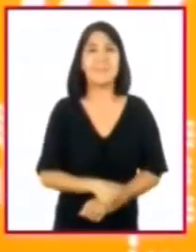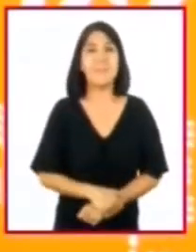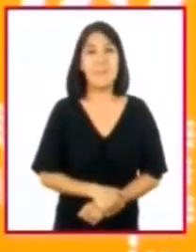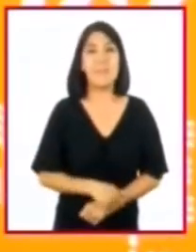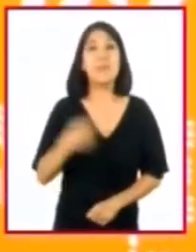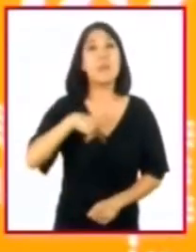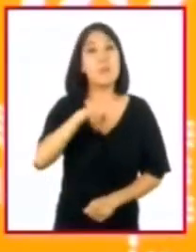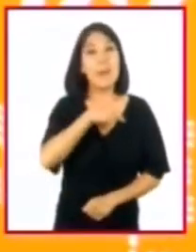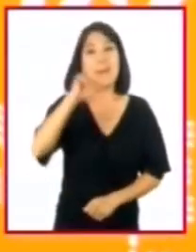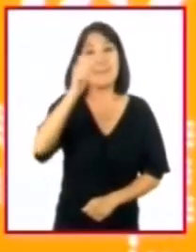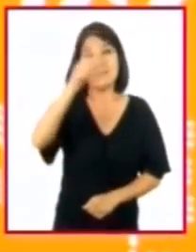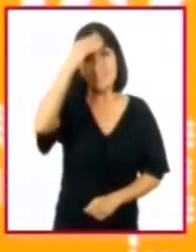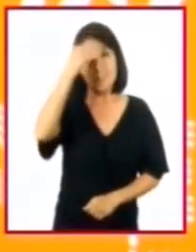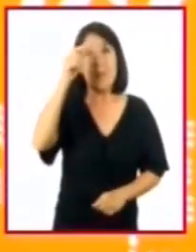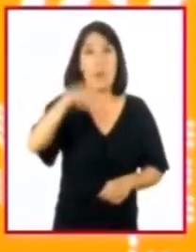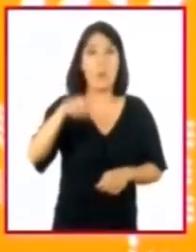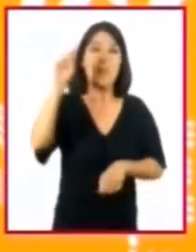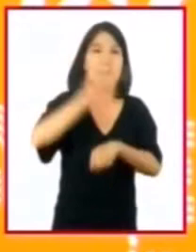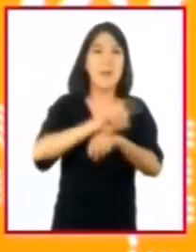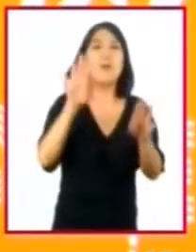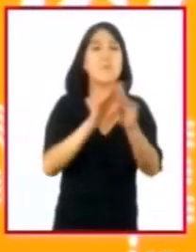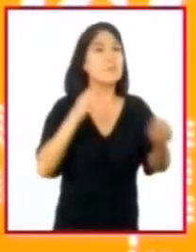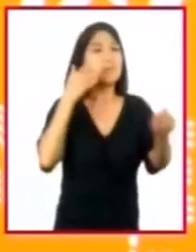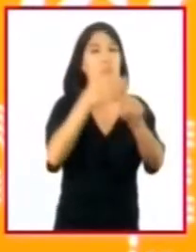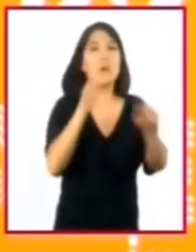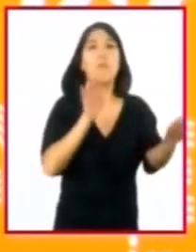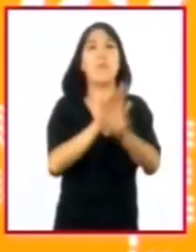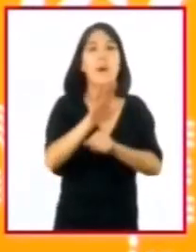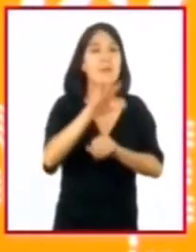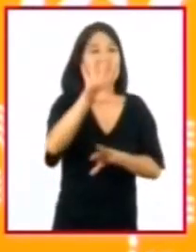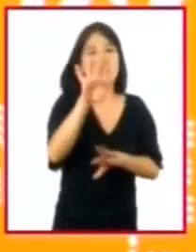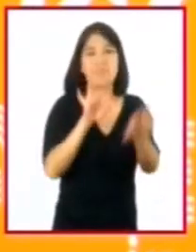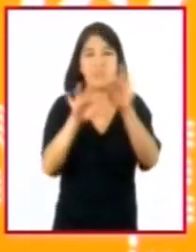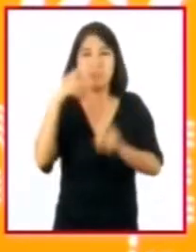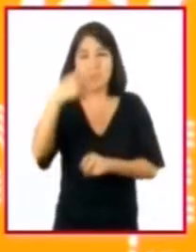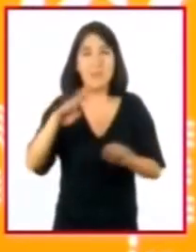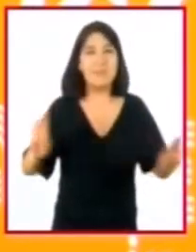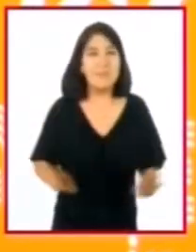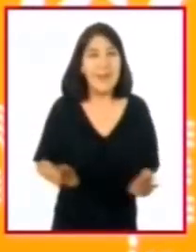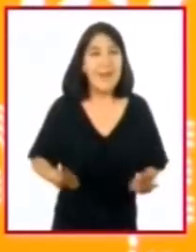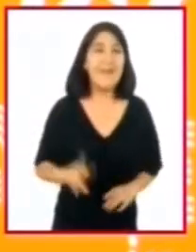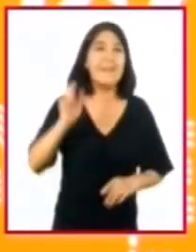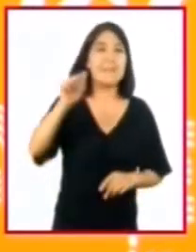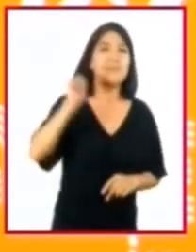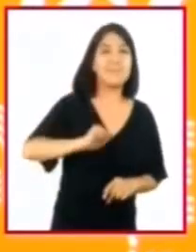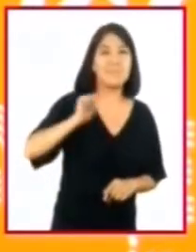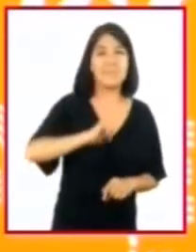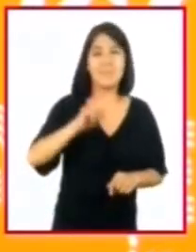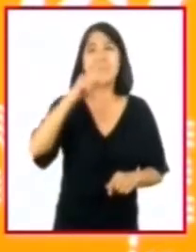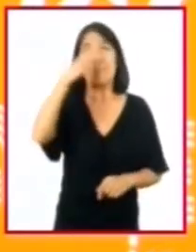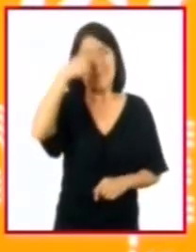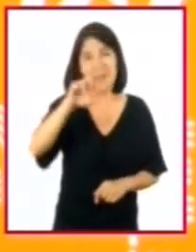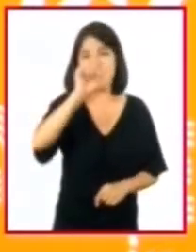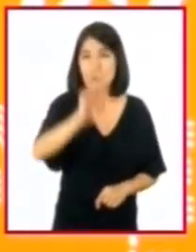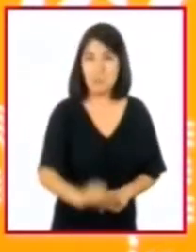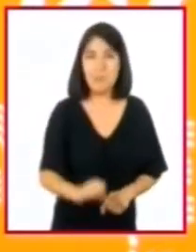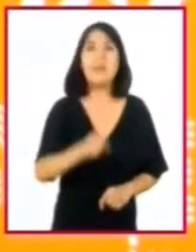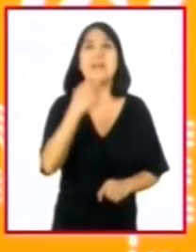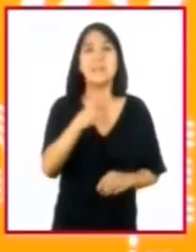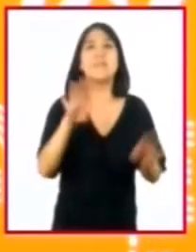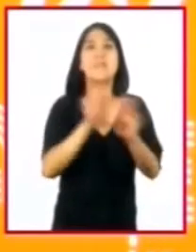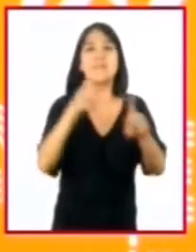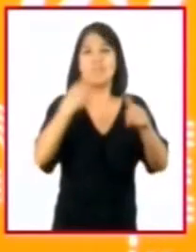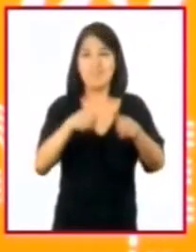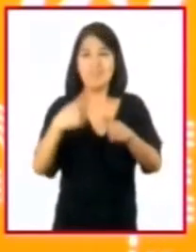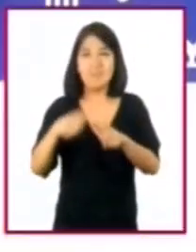aprendizaje esperado para el día de hoy: identificar rasgos del urbanismo mesoamericano, reconocer la especialización laboral y la diversidad social